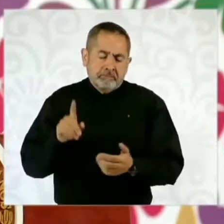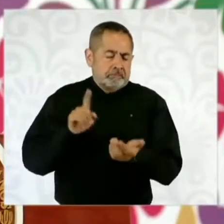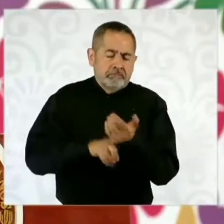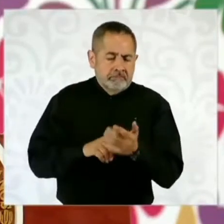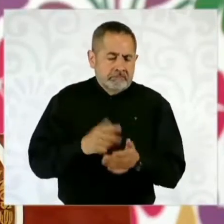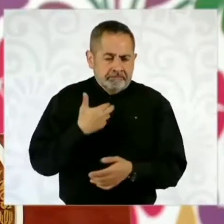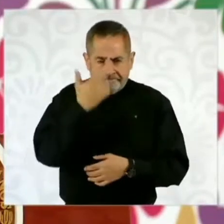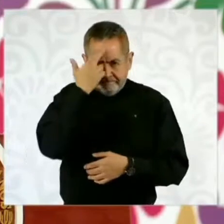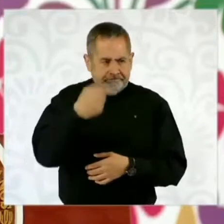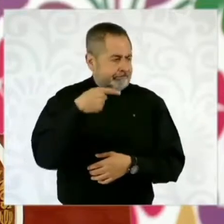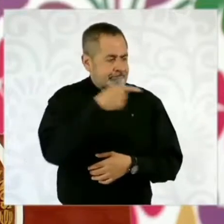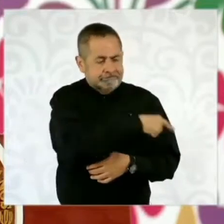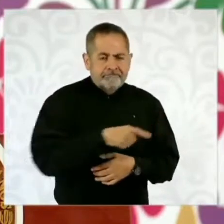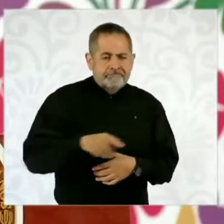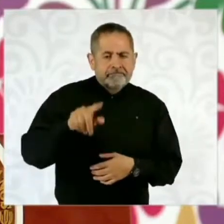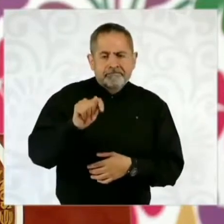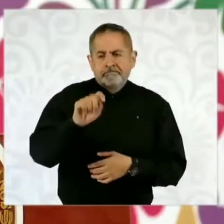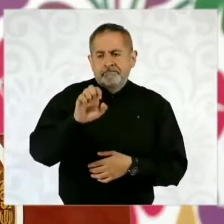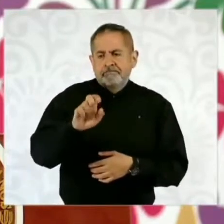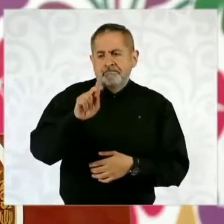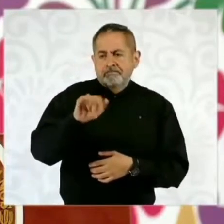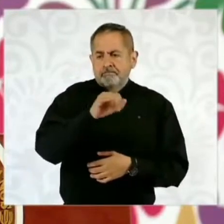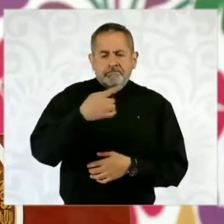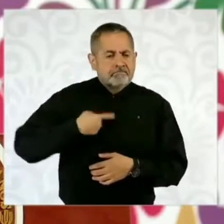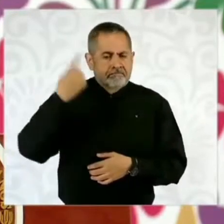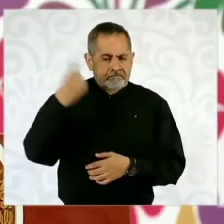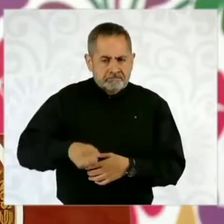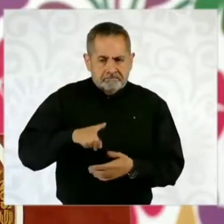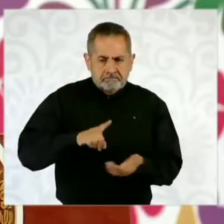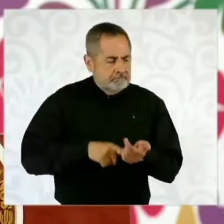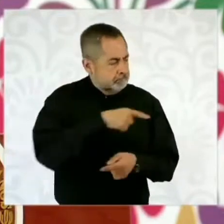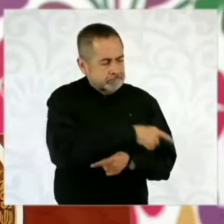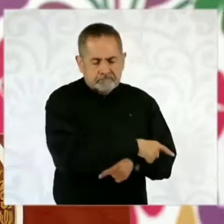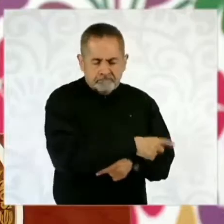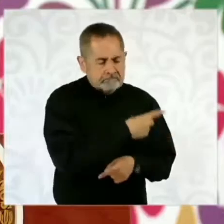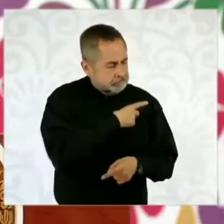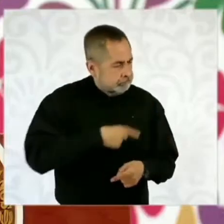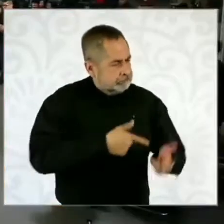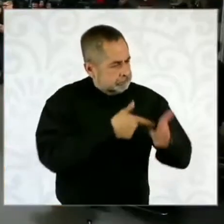es la razón por la cual el tribunal establece corte, tienes que